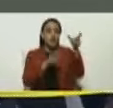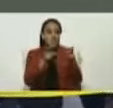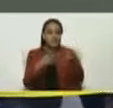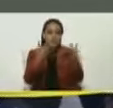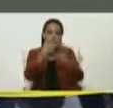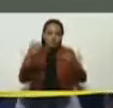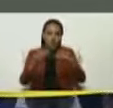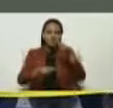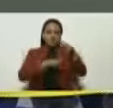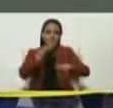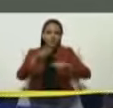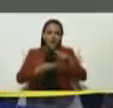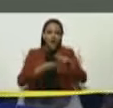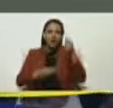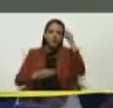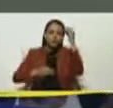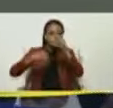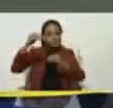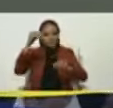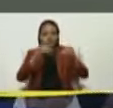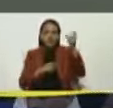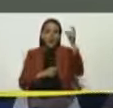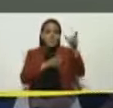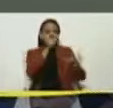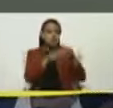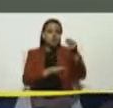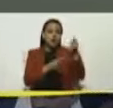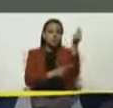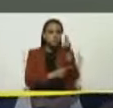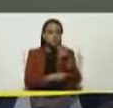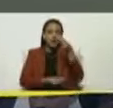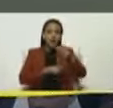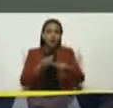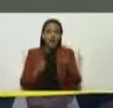a los creadores, a los artistas presentes aquí,